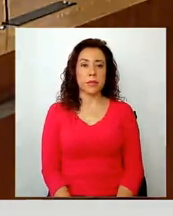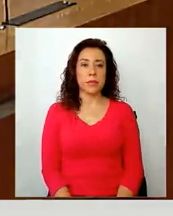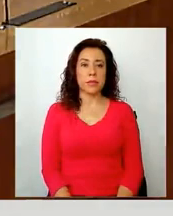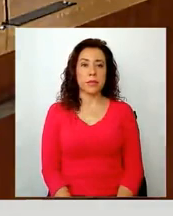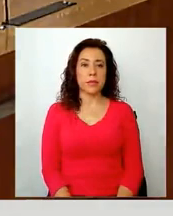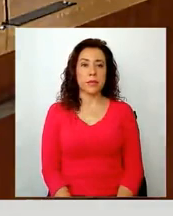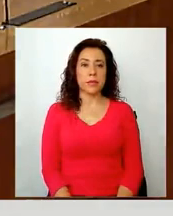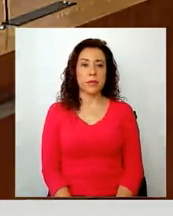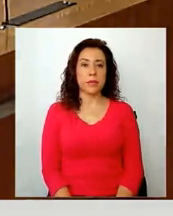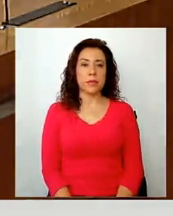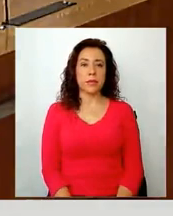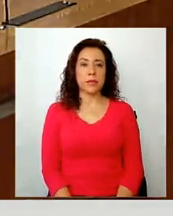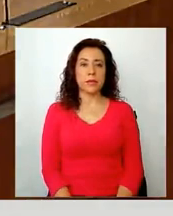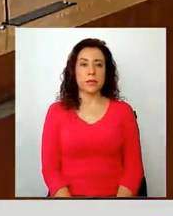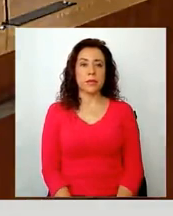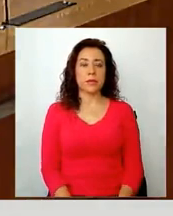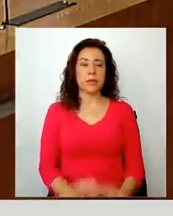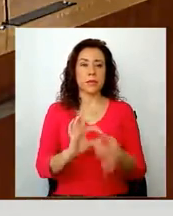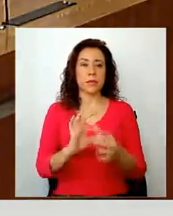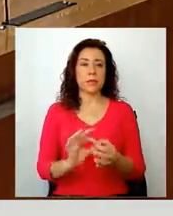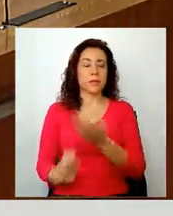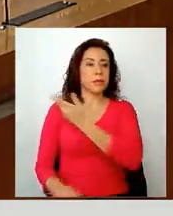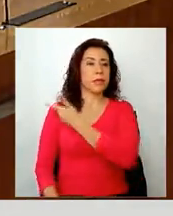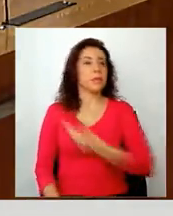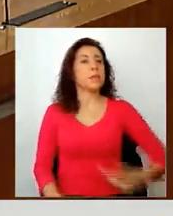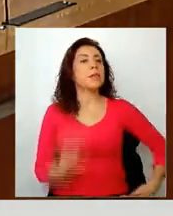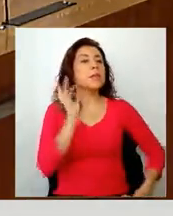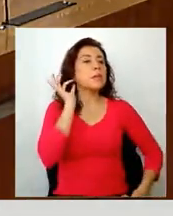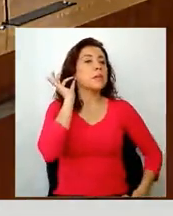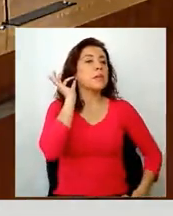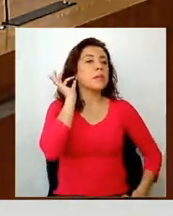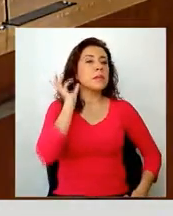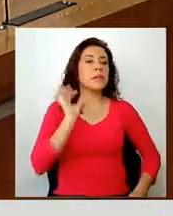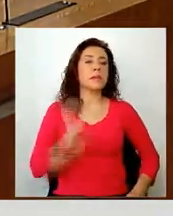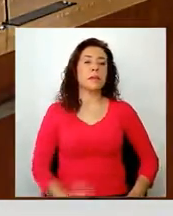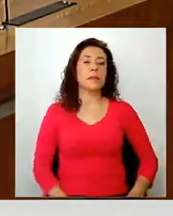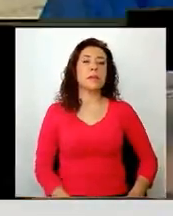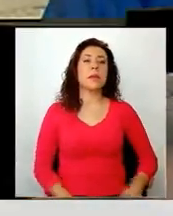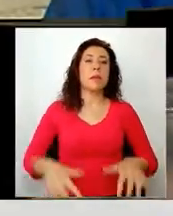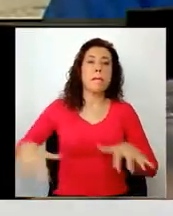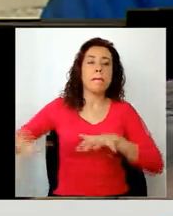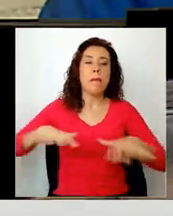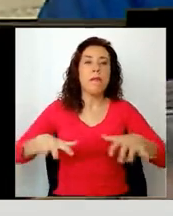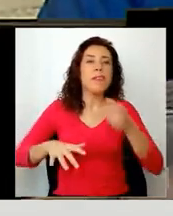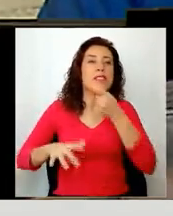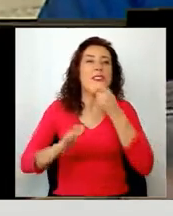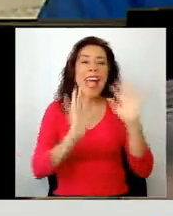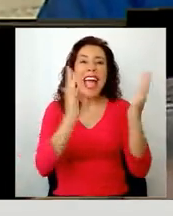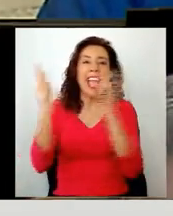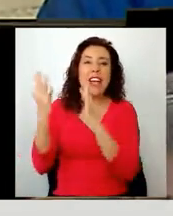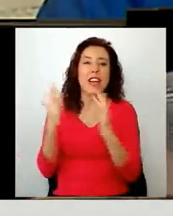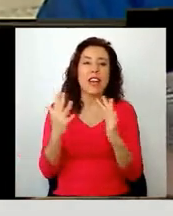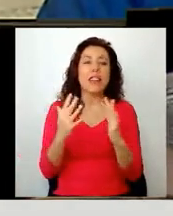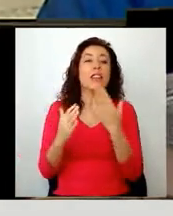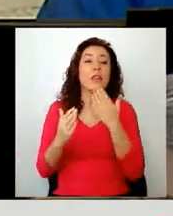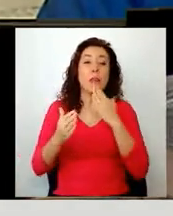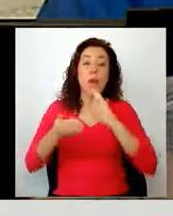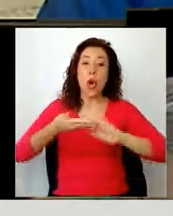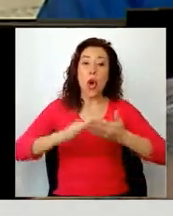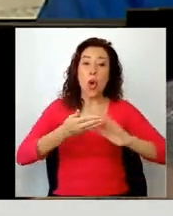Muchas gracias presidenta el movimiento ecologista lleva y las comunidades llevamos